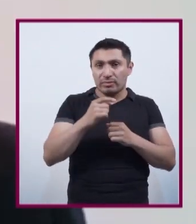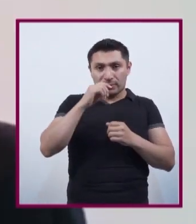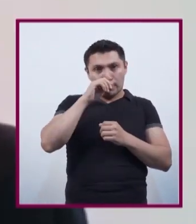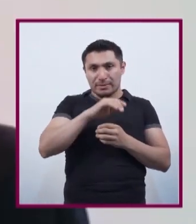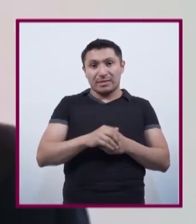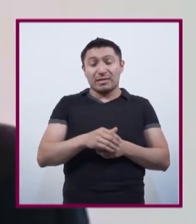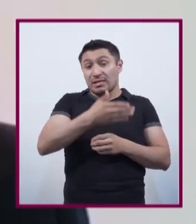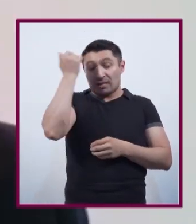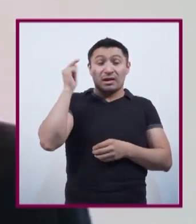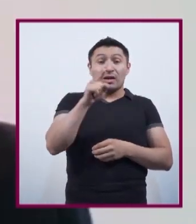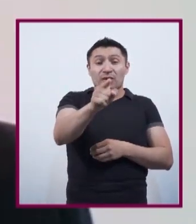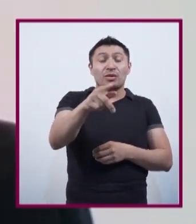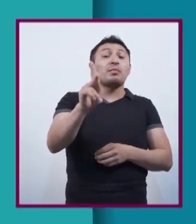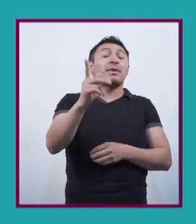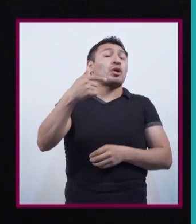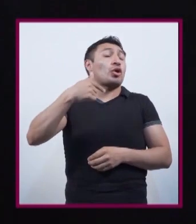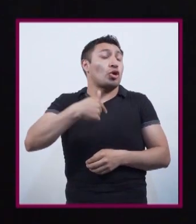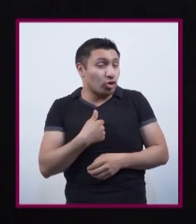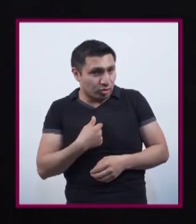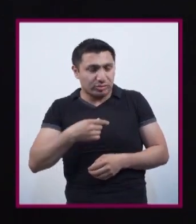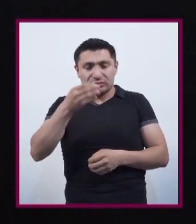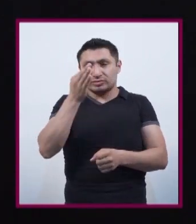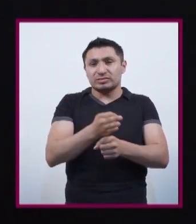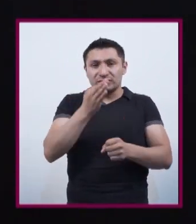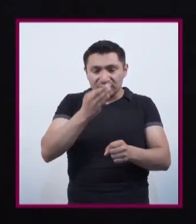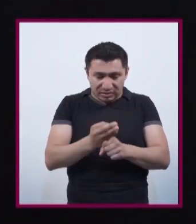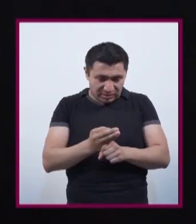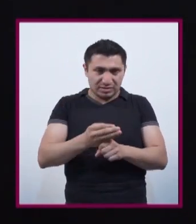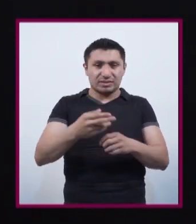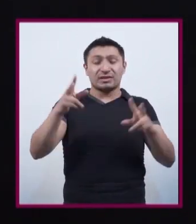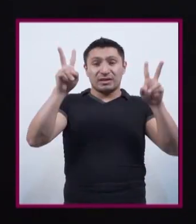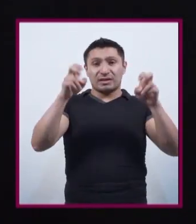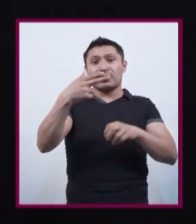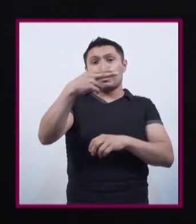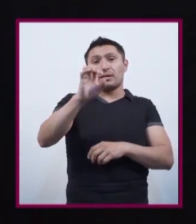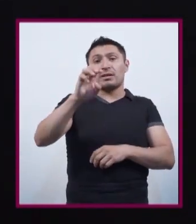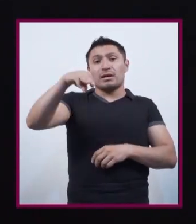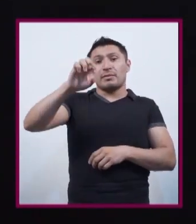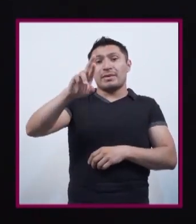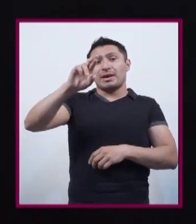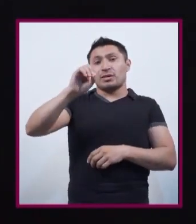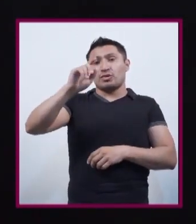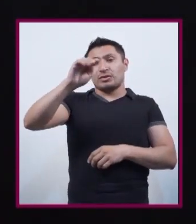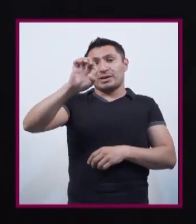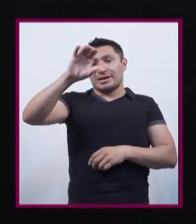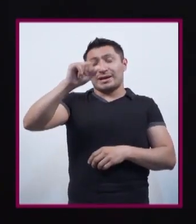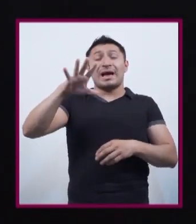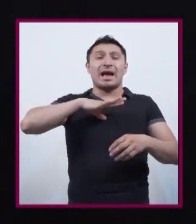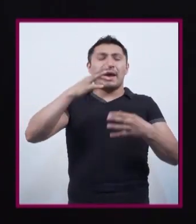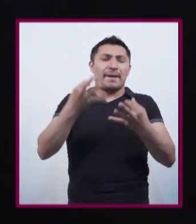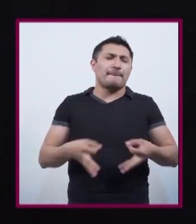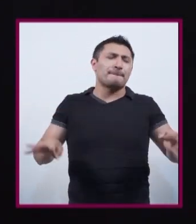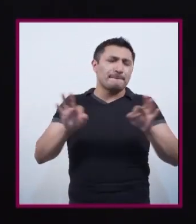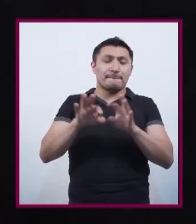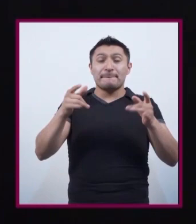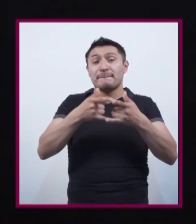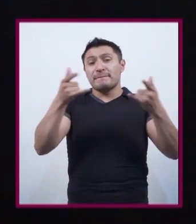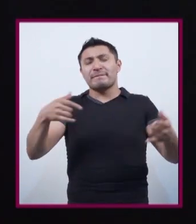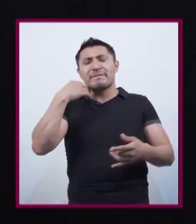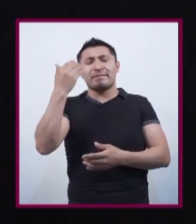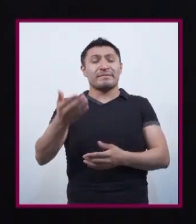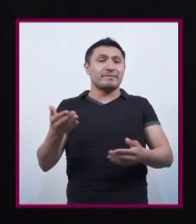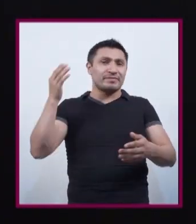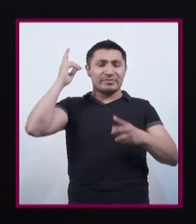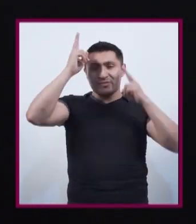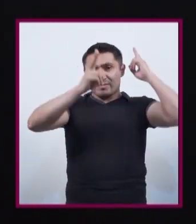ciertas coyunturas políticas también. No sé tú, pero yo, después de conducir este programa de las hemerotecas, una gran fuente